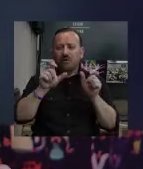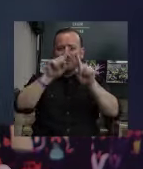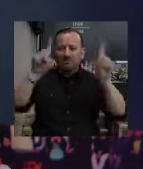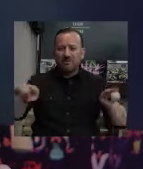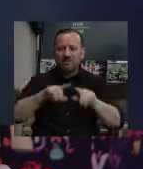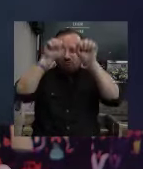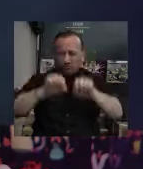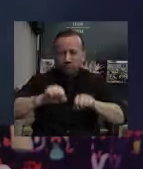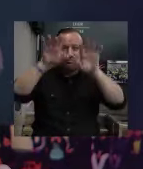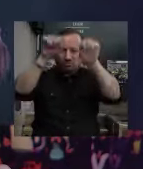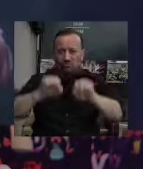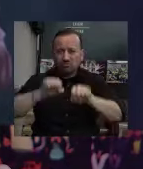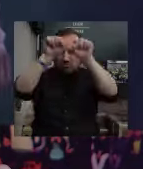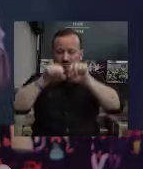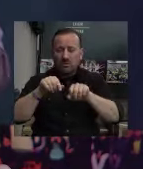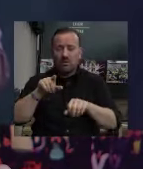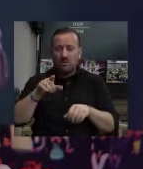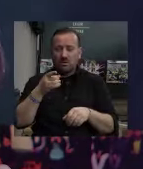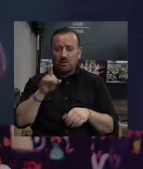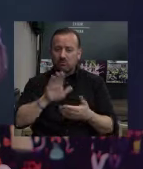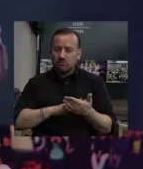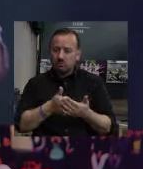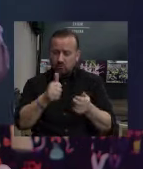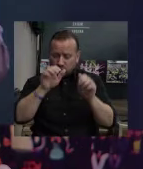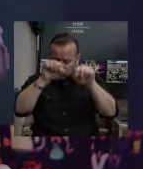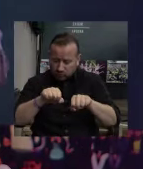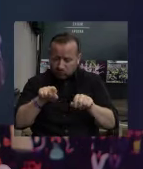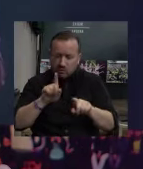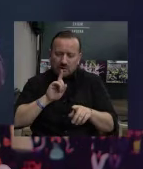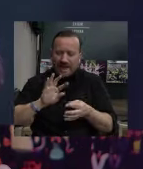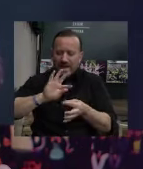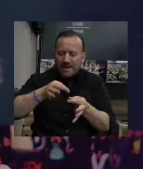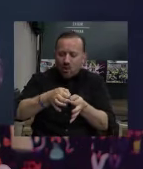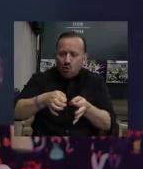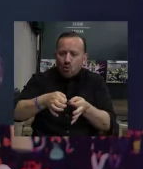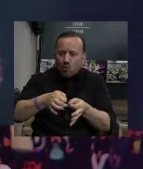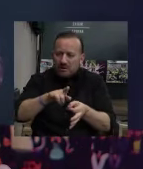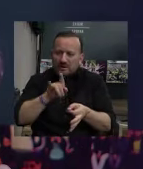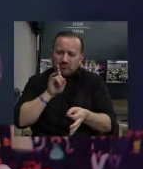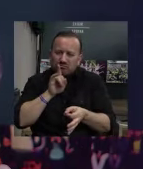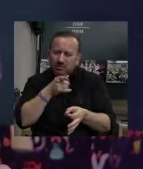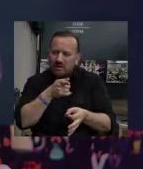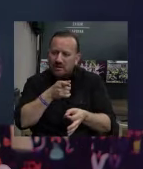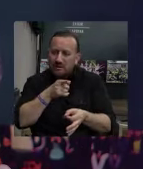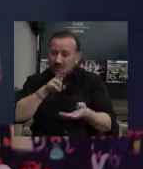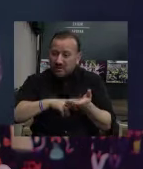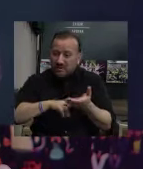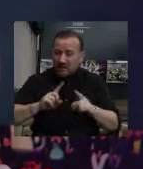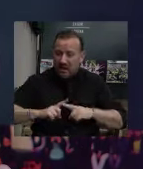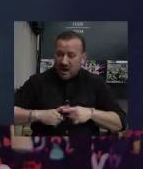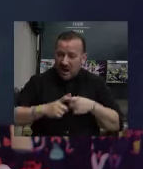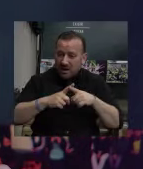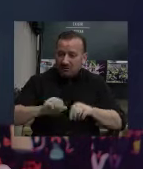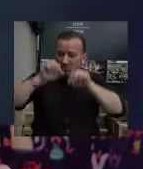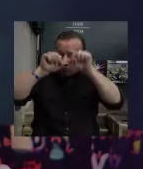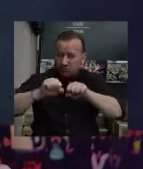verá que el éxito No solo está en la fibra si no está en el nudo los verdaderos tejidos